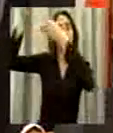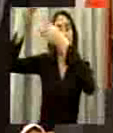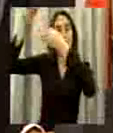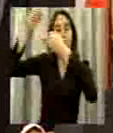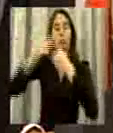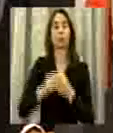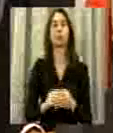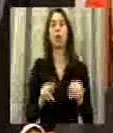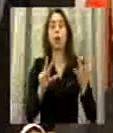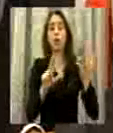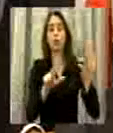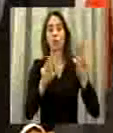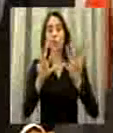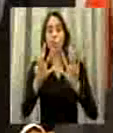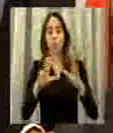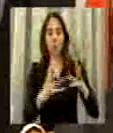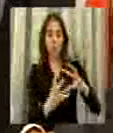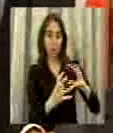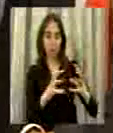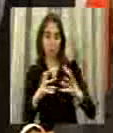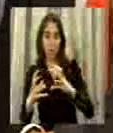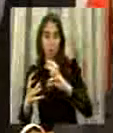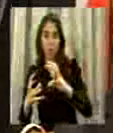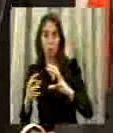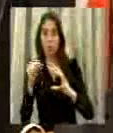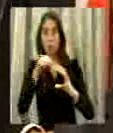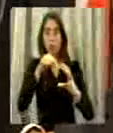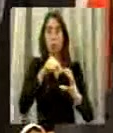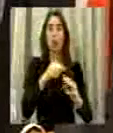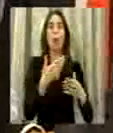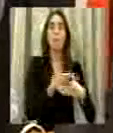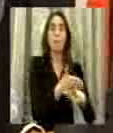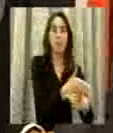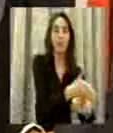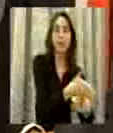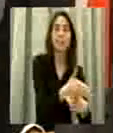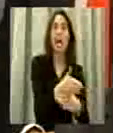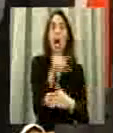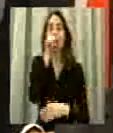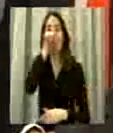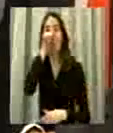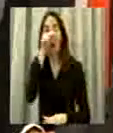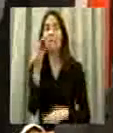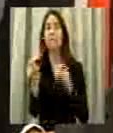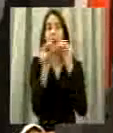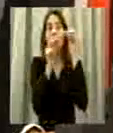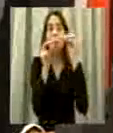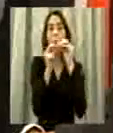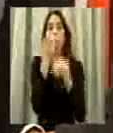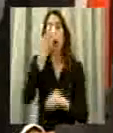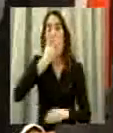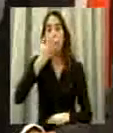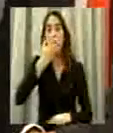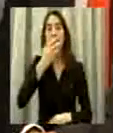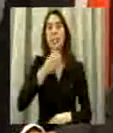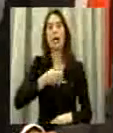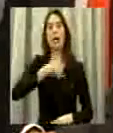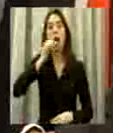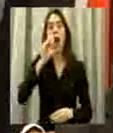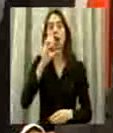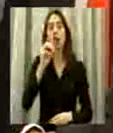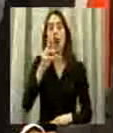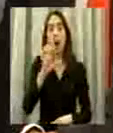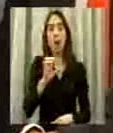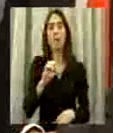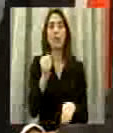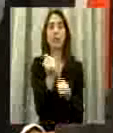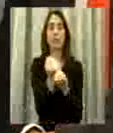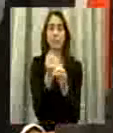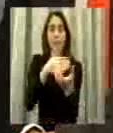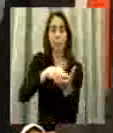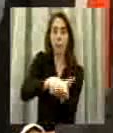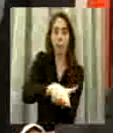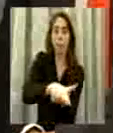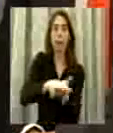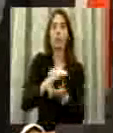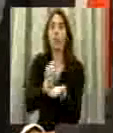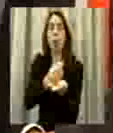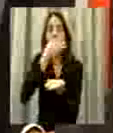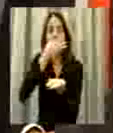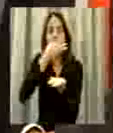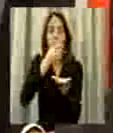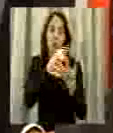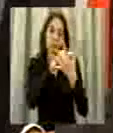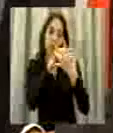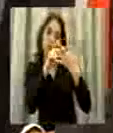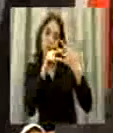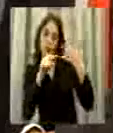y con 89 productos, en los cuales van a estar pescados, aves, uva, manzana, catos de cobre, calzado y medicamentos, entre otros. Vamos